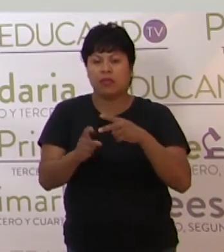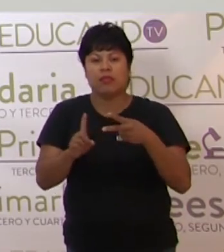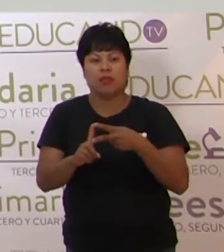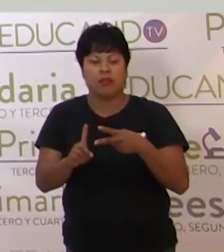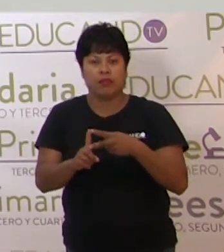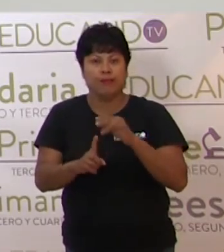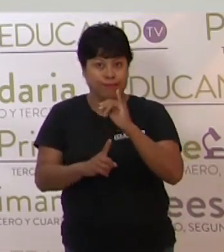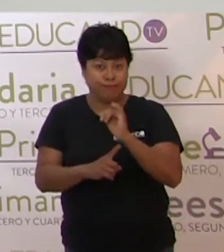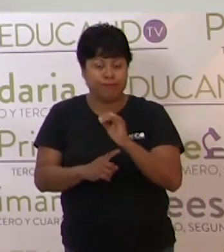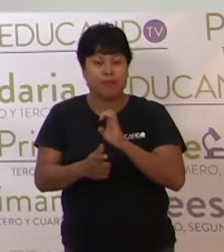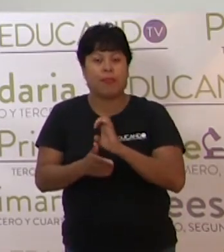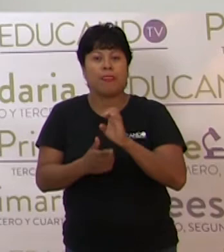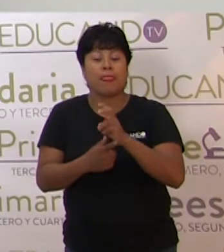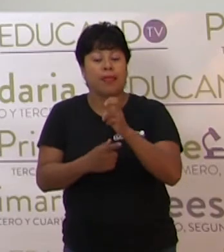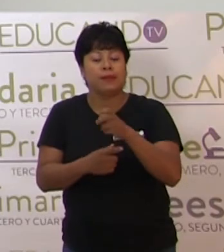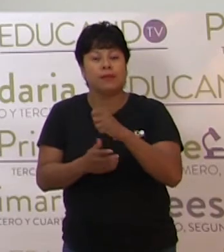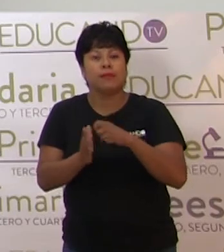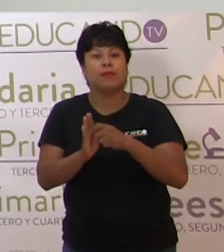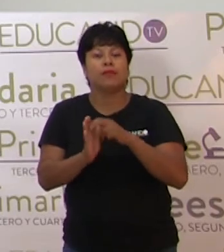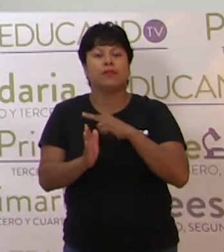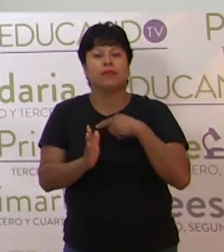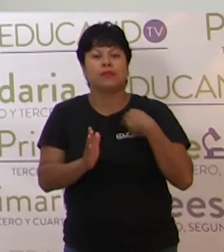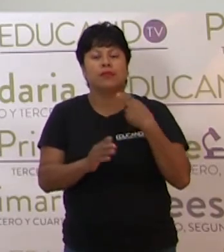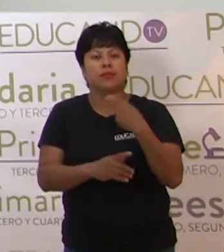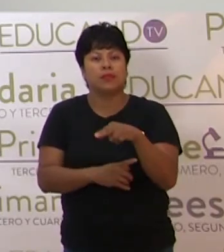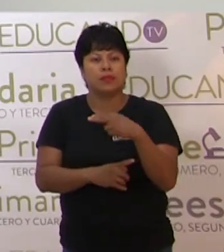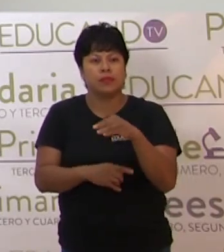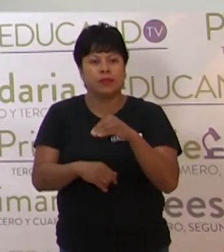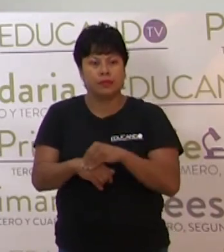entonces este punto lo vamos a llamar